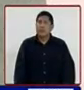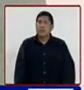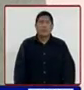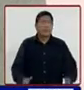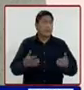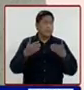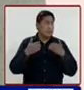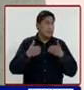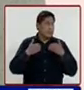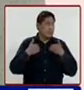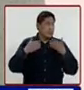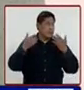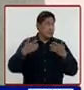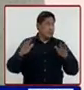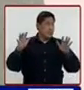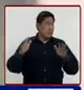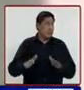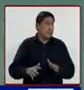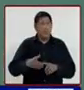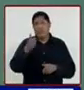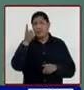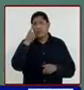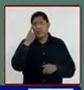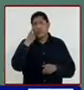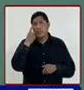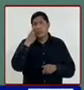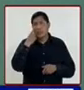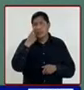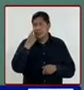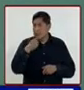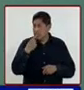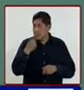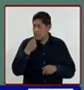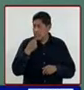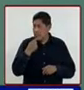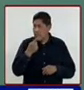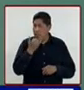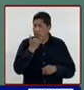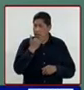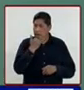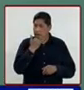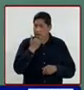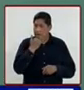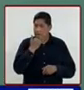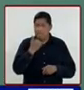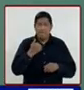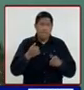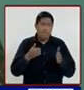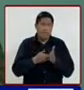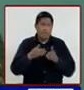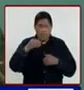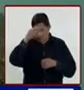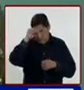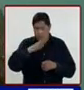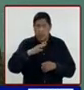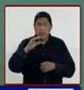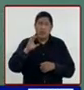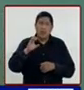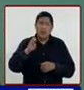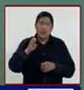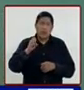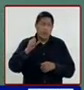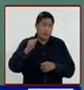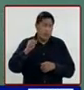Se tiene ya conocimiento, resultado de la audiencia de medidas cautelares de esta mañana en contra de César Apaza,